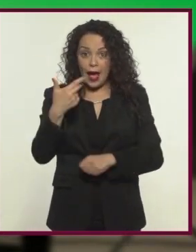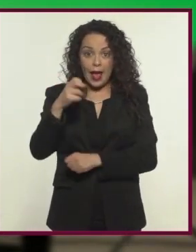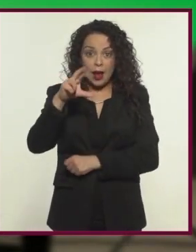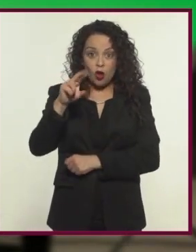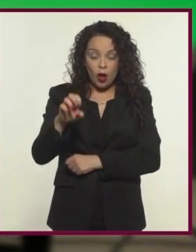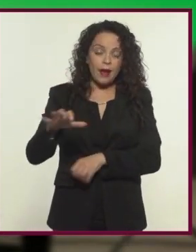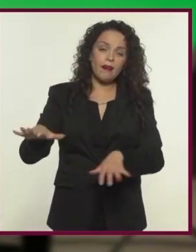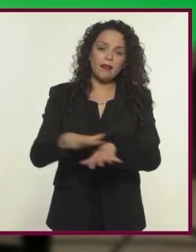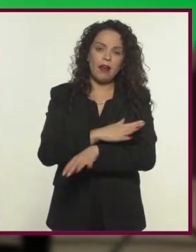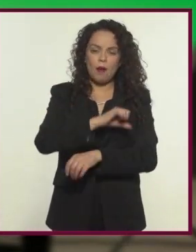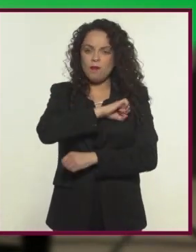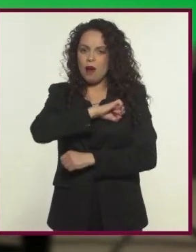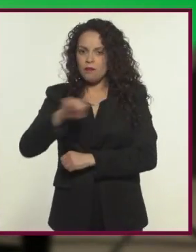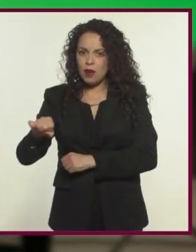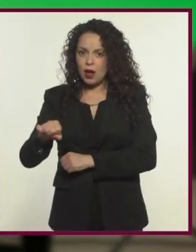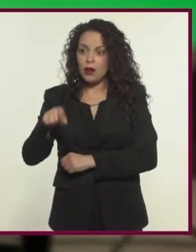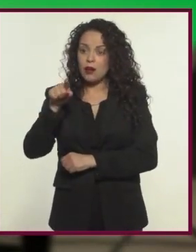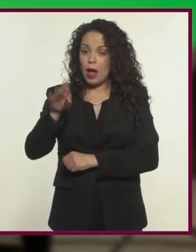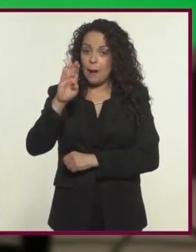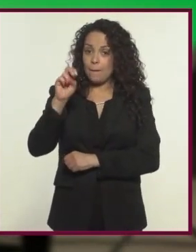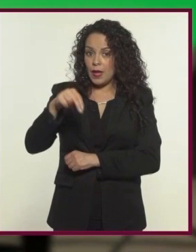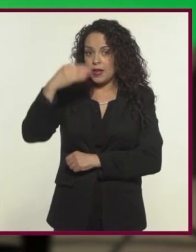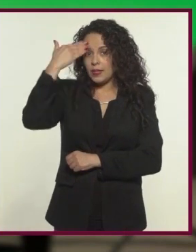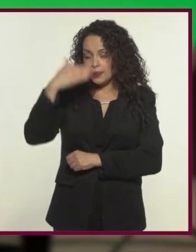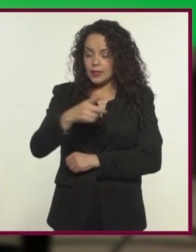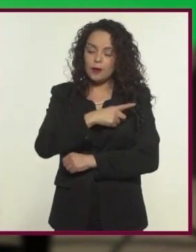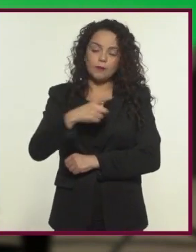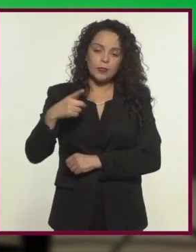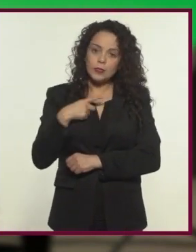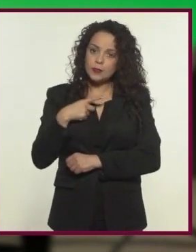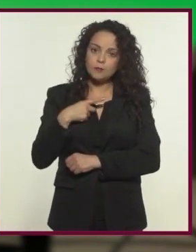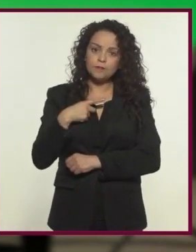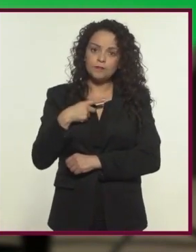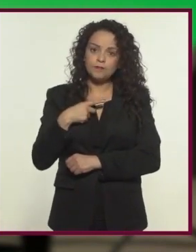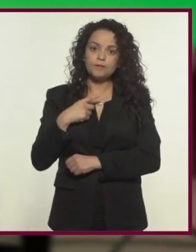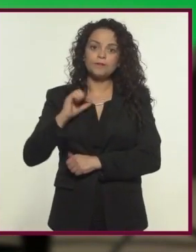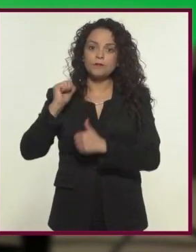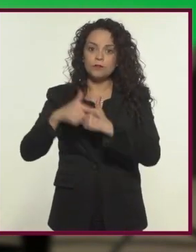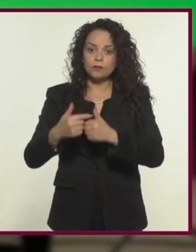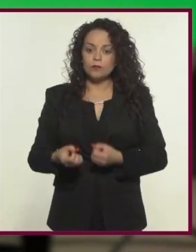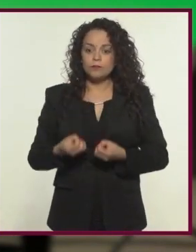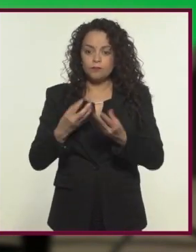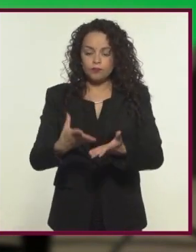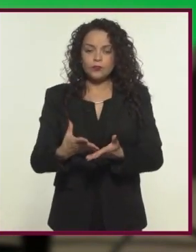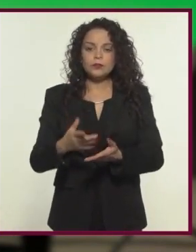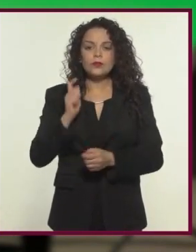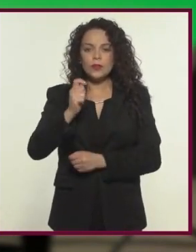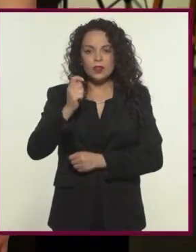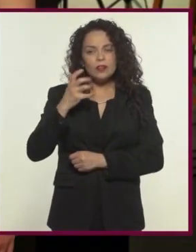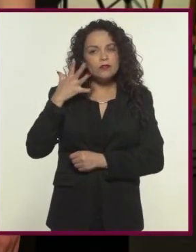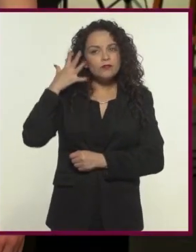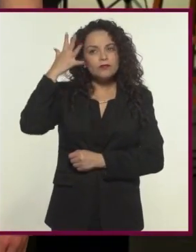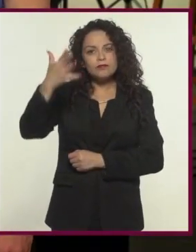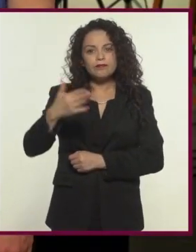villano, y cómo Batman es consciente de que debe sacrificarse para darle por fin algo de esperanza a su ciudad.